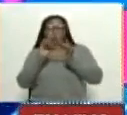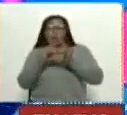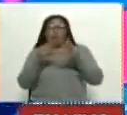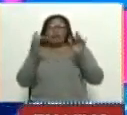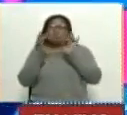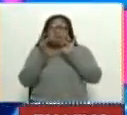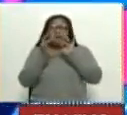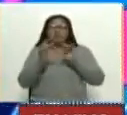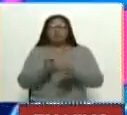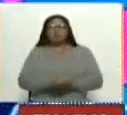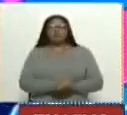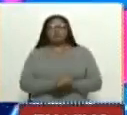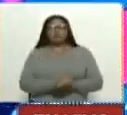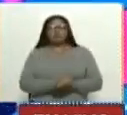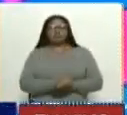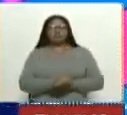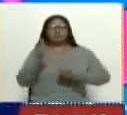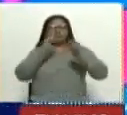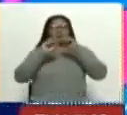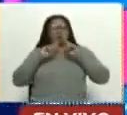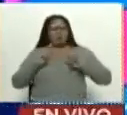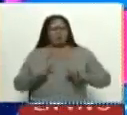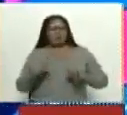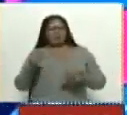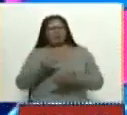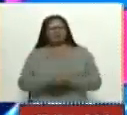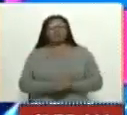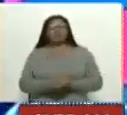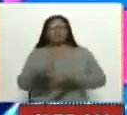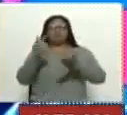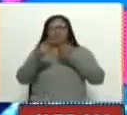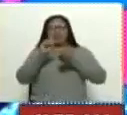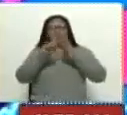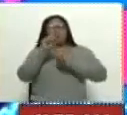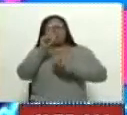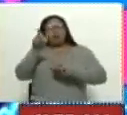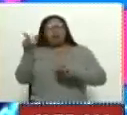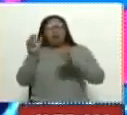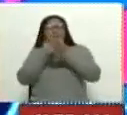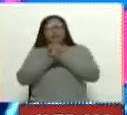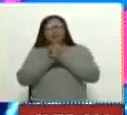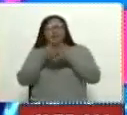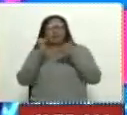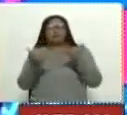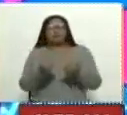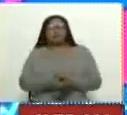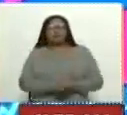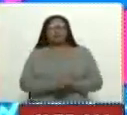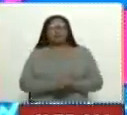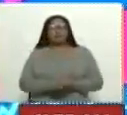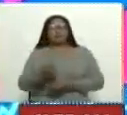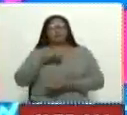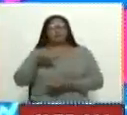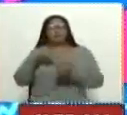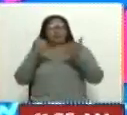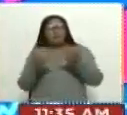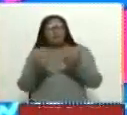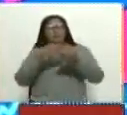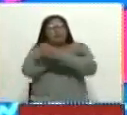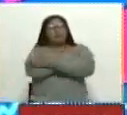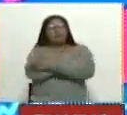intelectuales en defensa de la humanidad me dicen que está aquí atilio borón de Argentina un abrazo querido